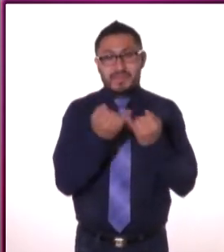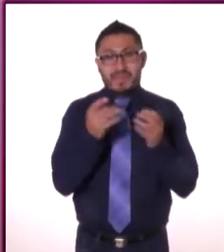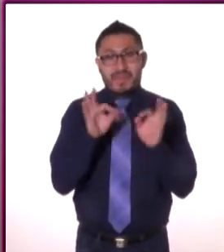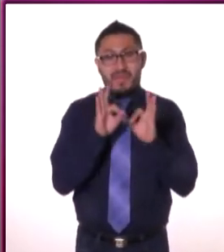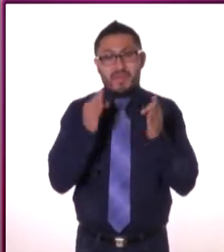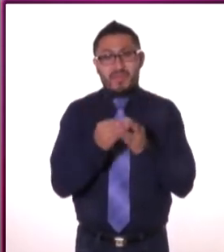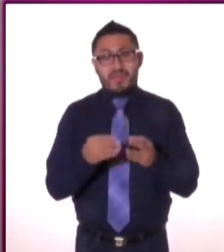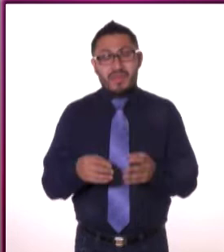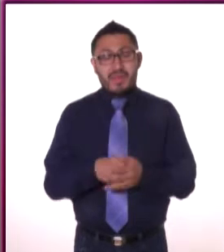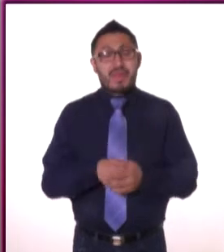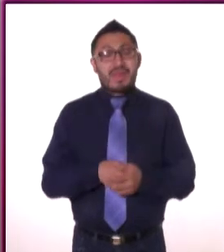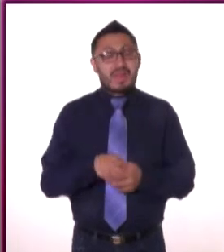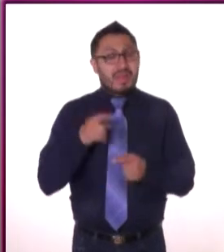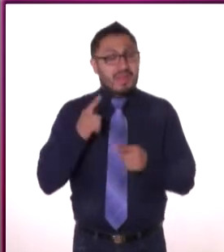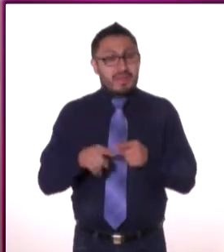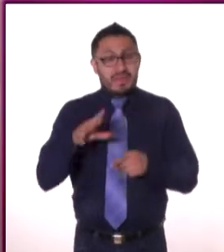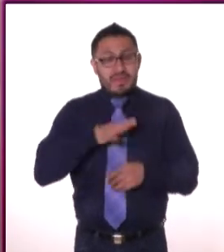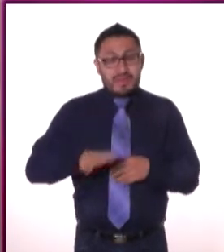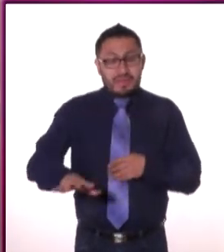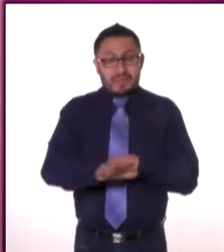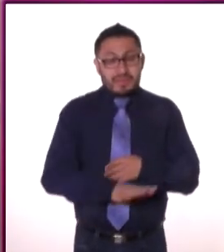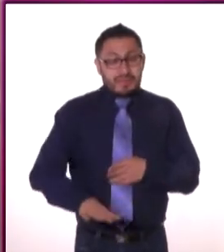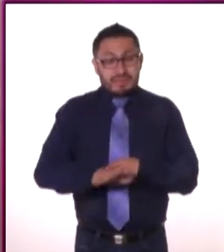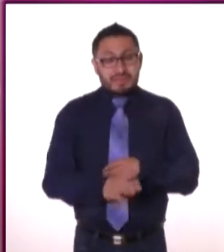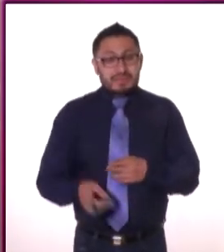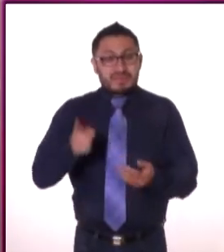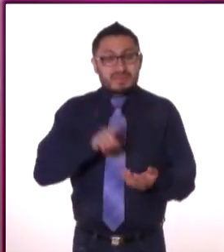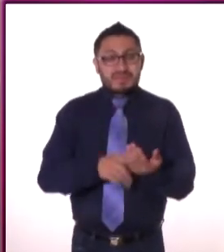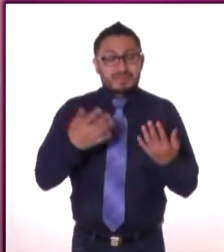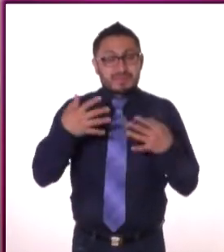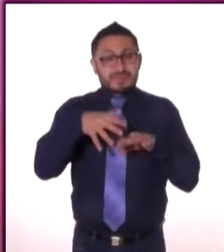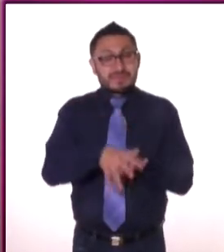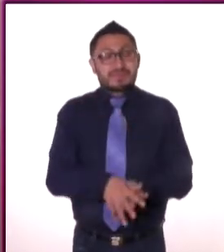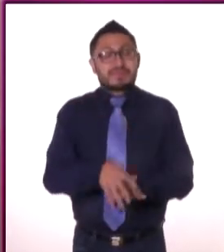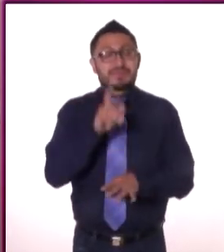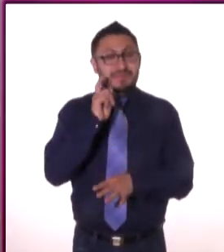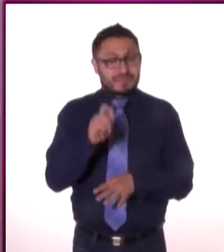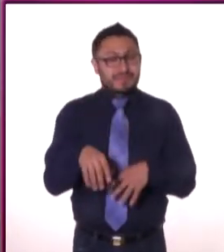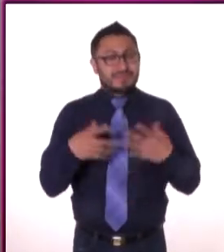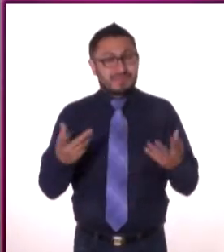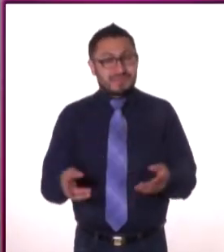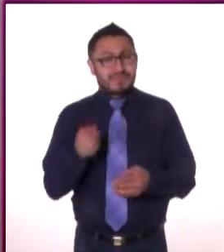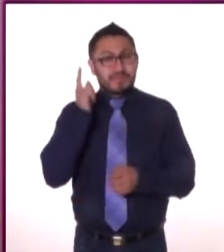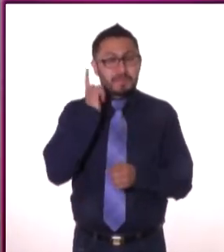Desarrolló también el método de exhaustión, que está en la base del cálculo integral.